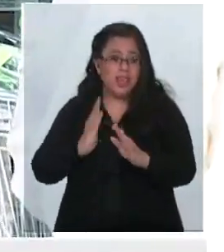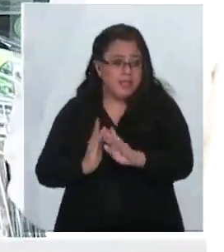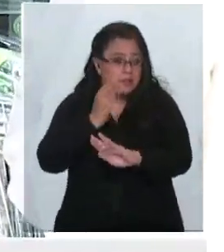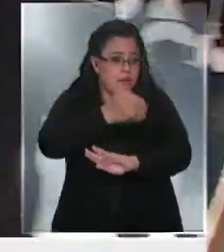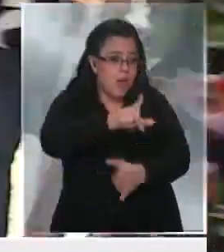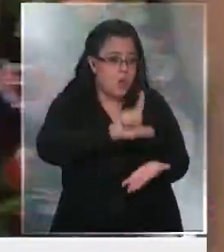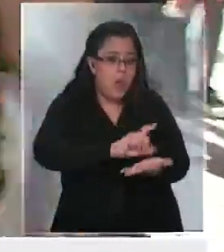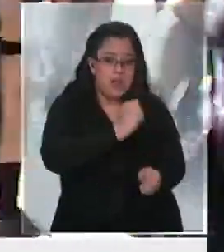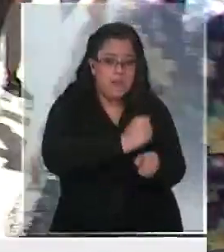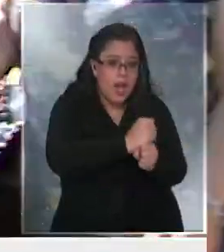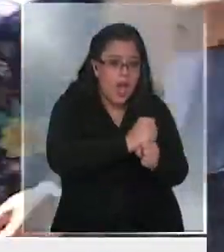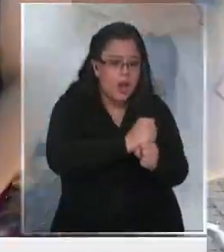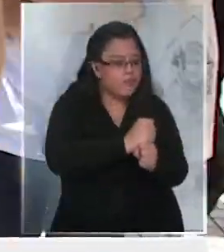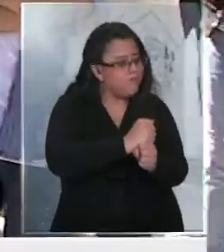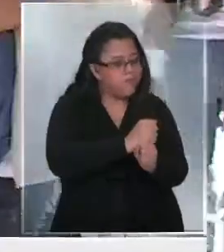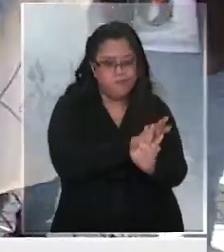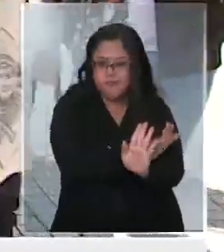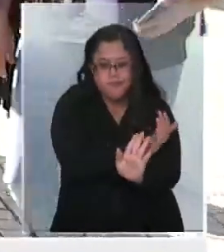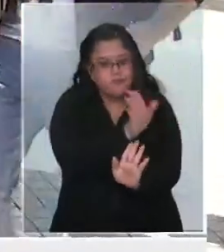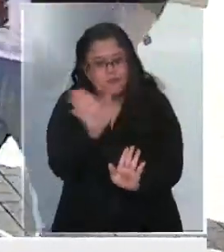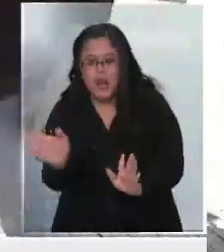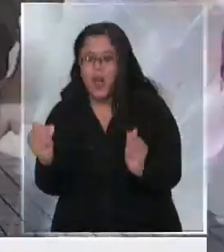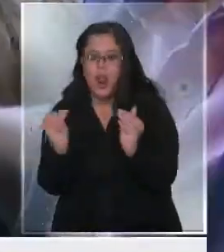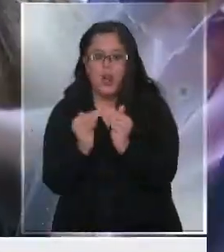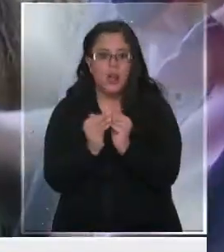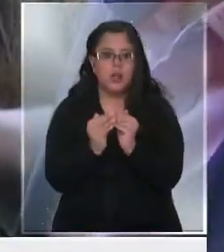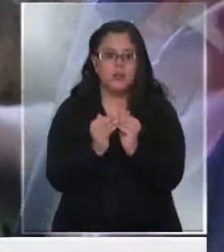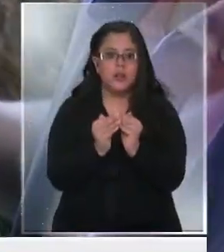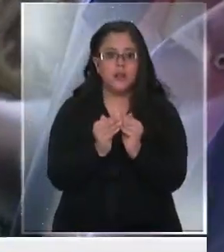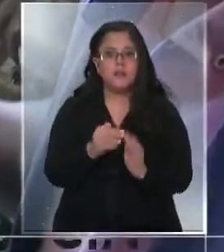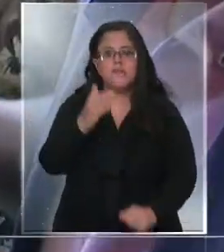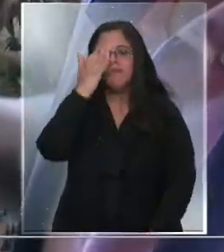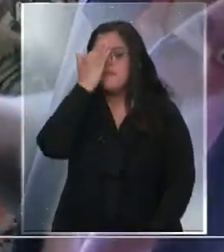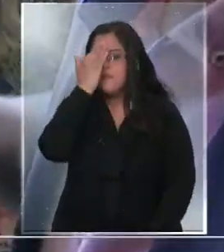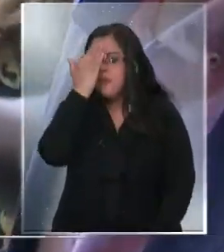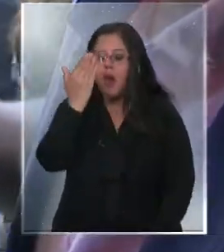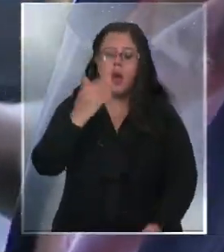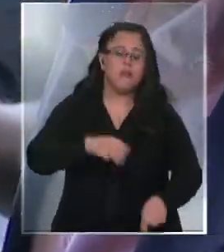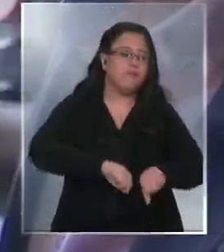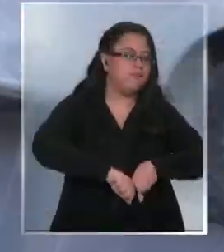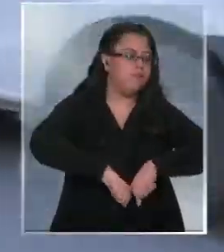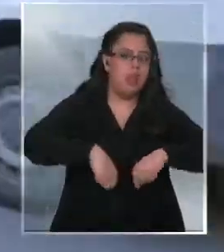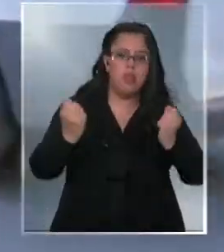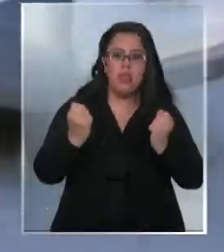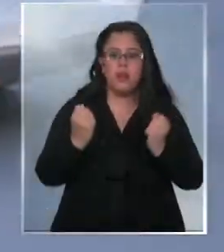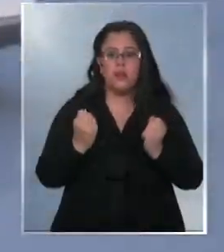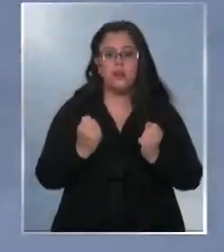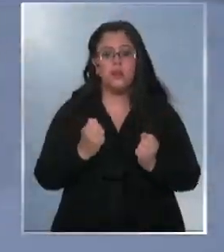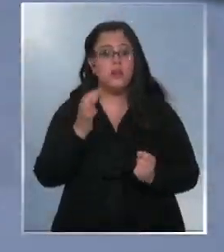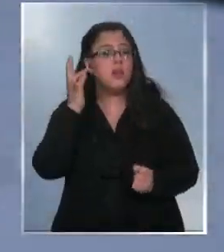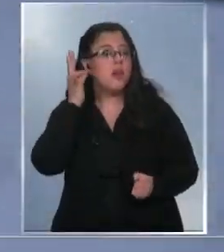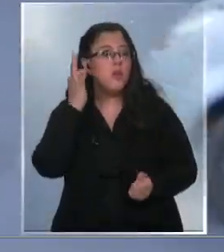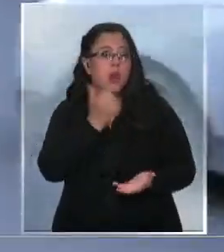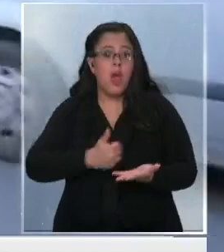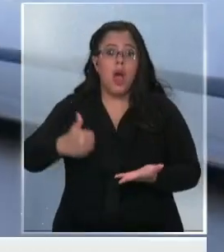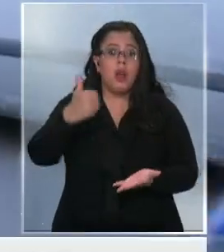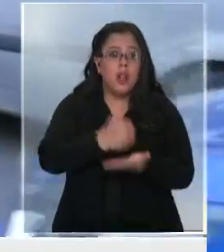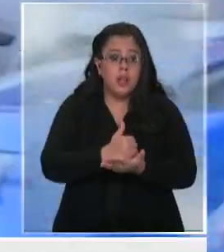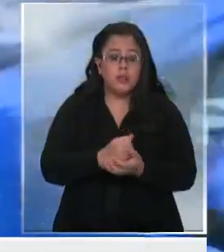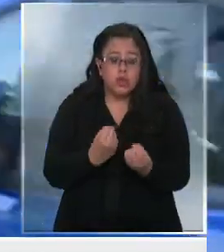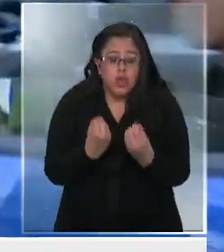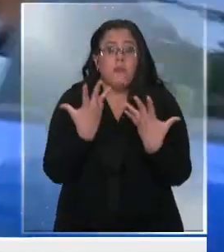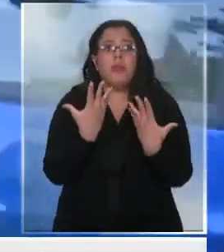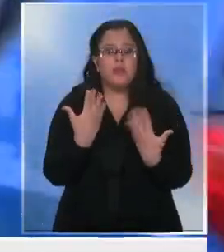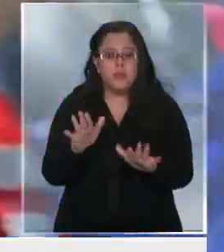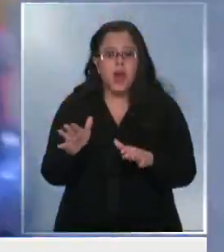casas minutos después de haber llegado. La verdad es que es terrible el daño, terrible, terrible, terrible, terrible. La alcaldesa sorprendió dirigiendo